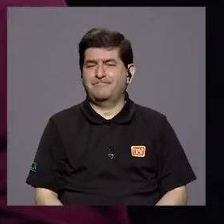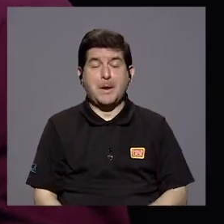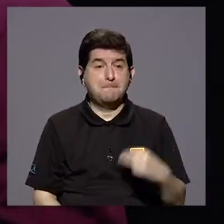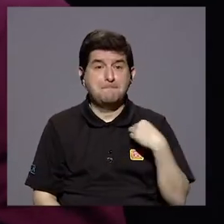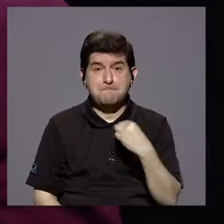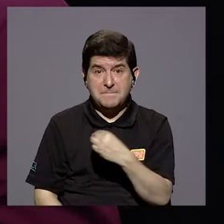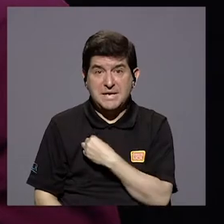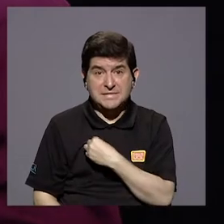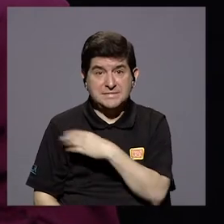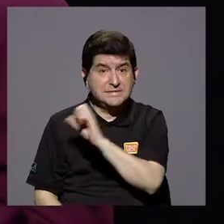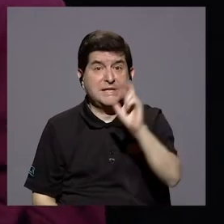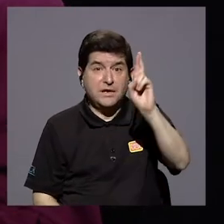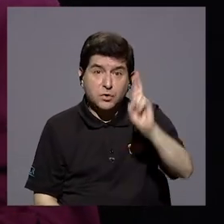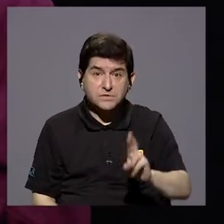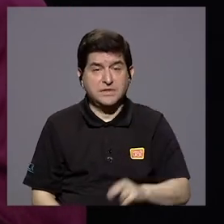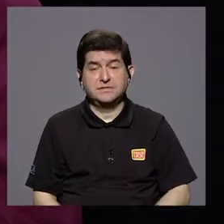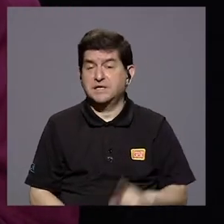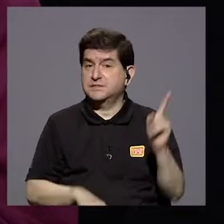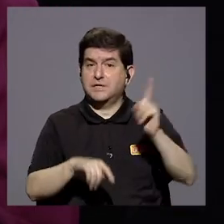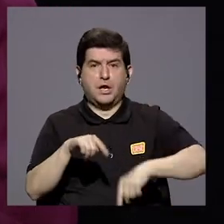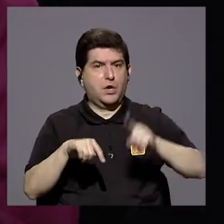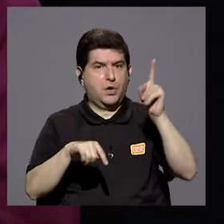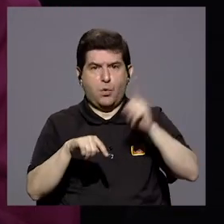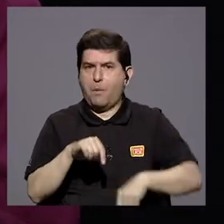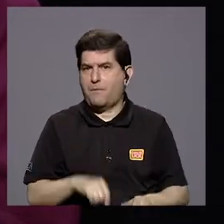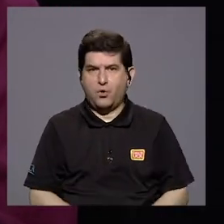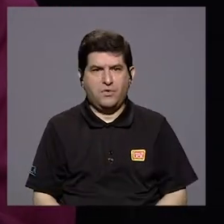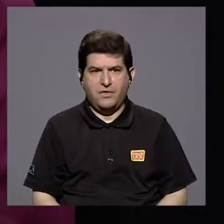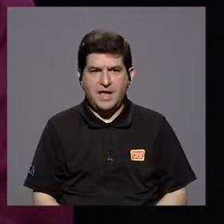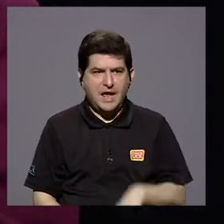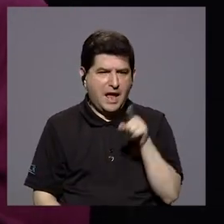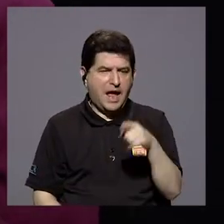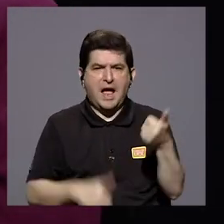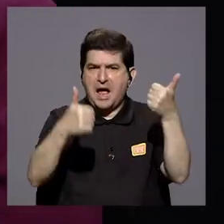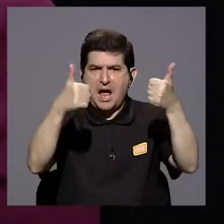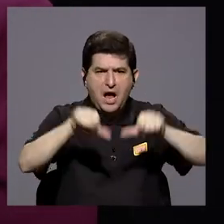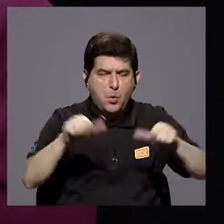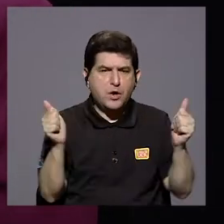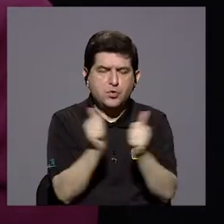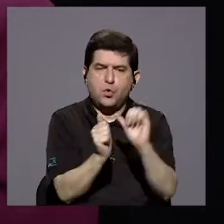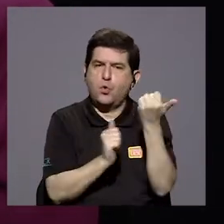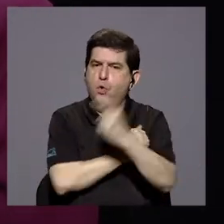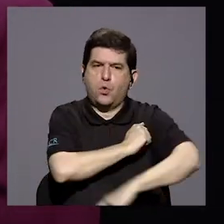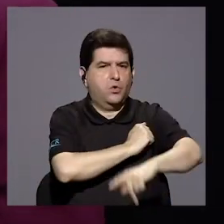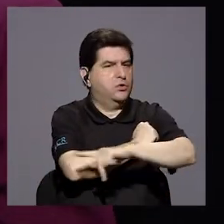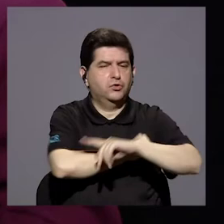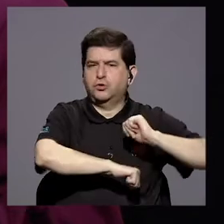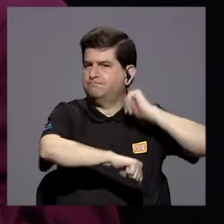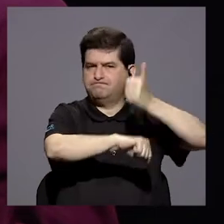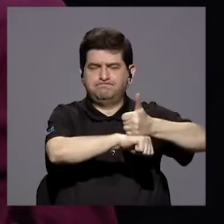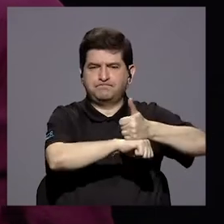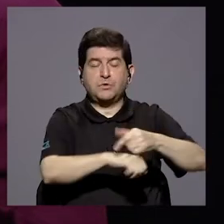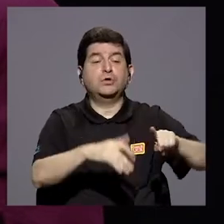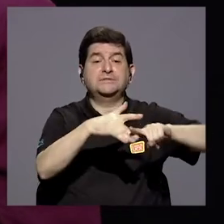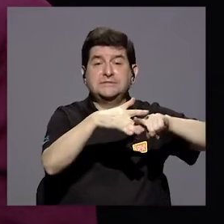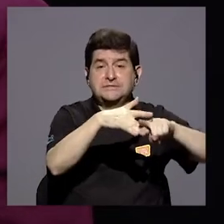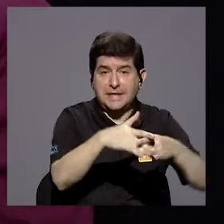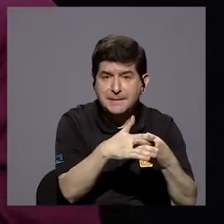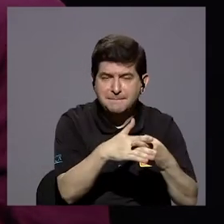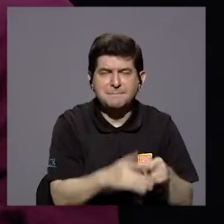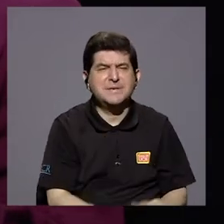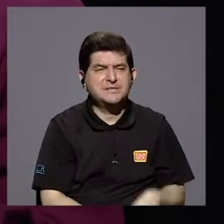de Costa Rica y no podía como hacer convenios con otros países. Entonces nació sobre la